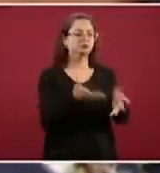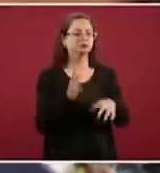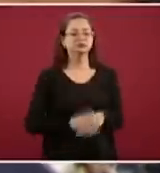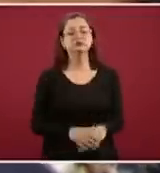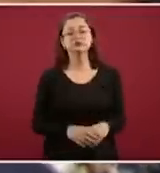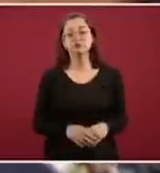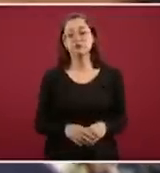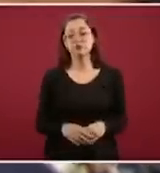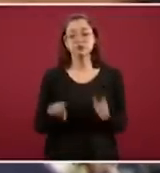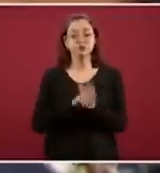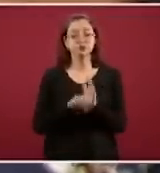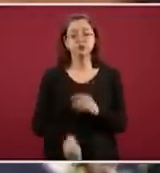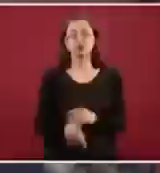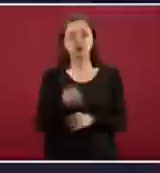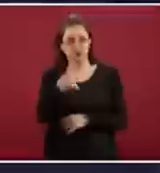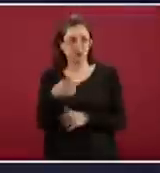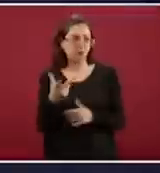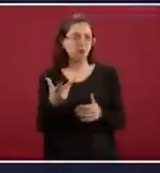bienes,